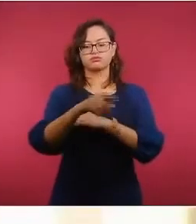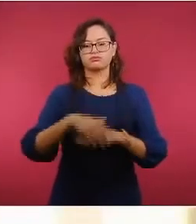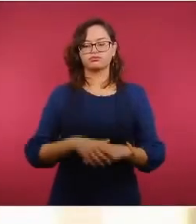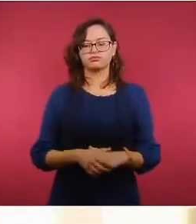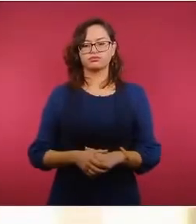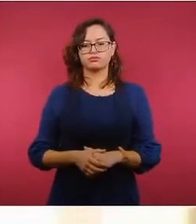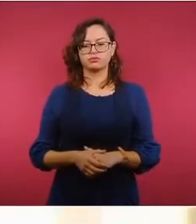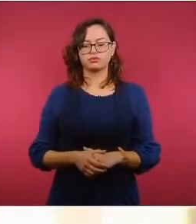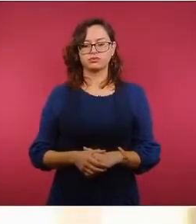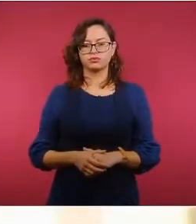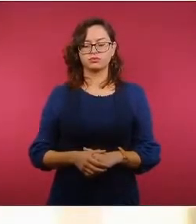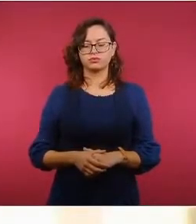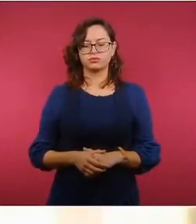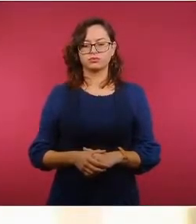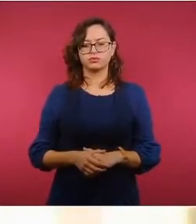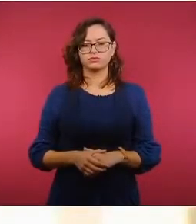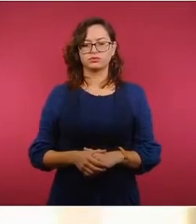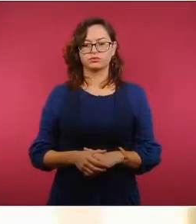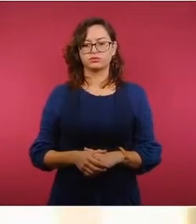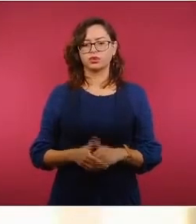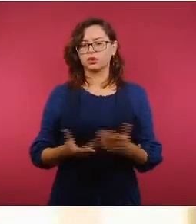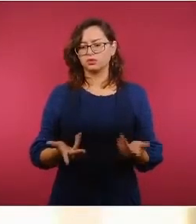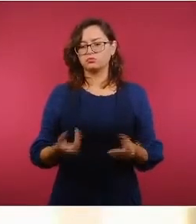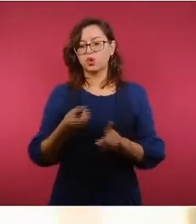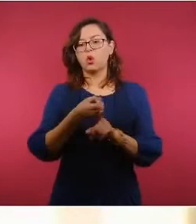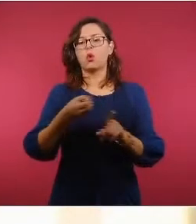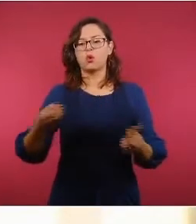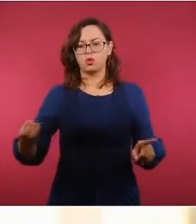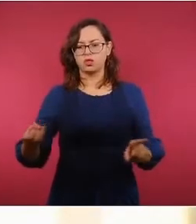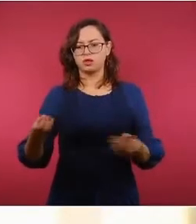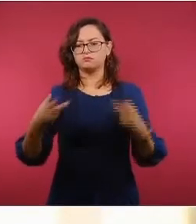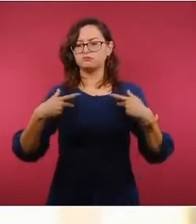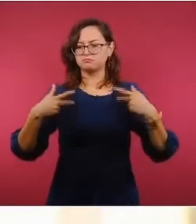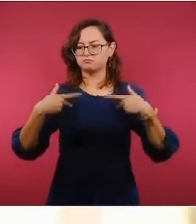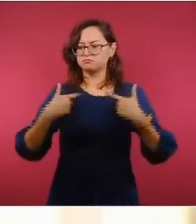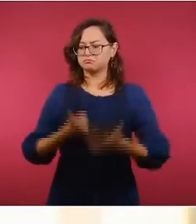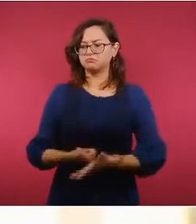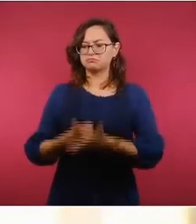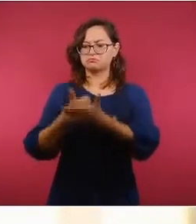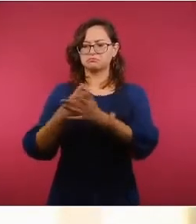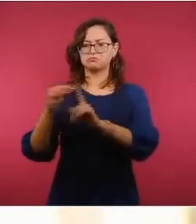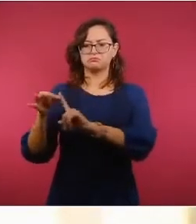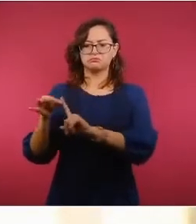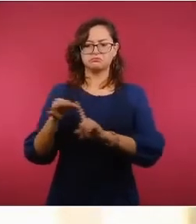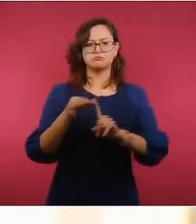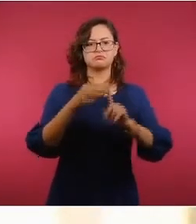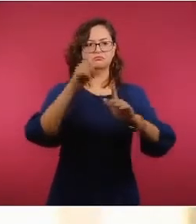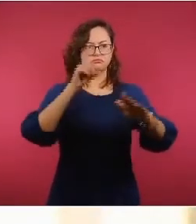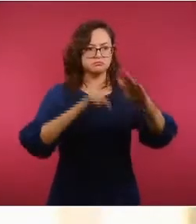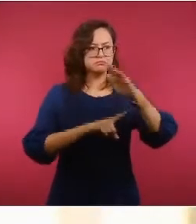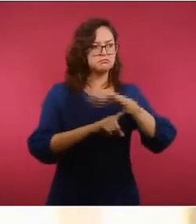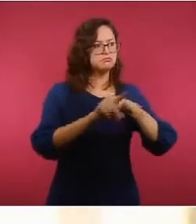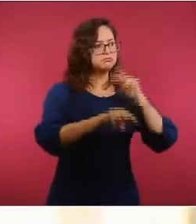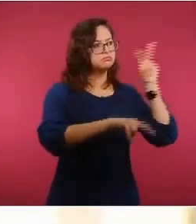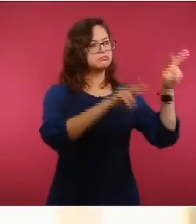conducirles, a guiarles para que conozcan el avión y lo conozca todo el pueblo de